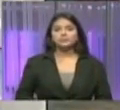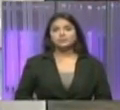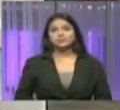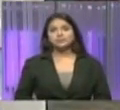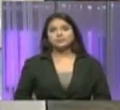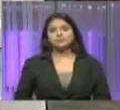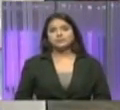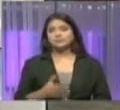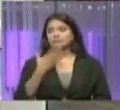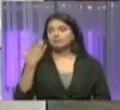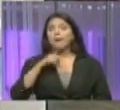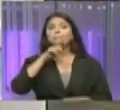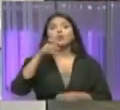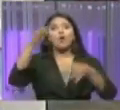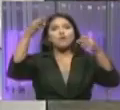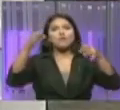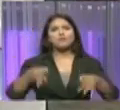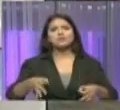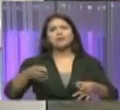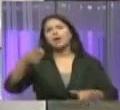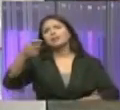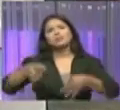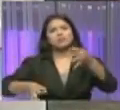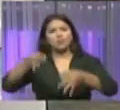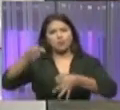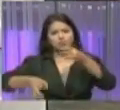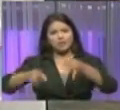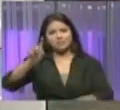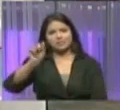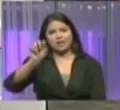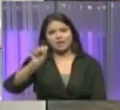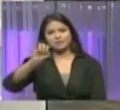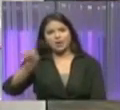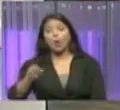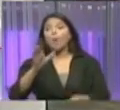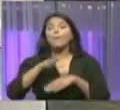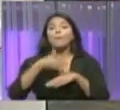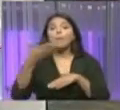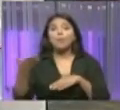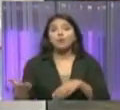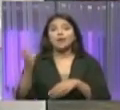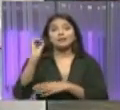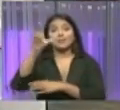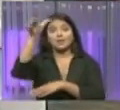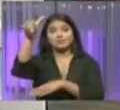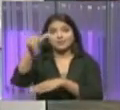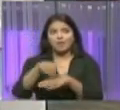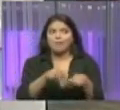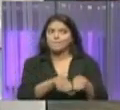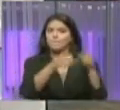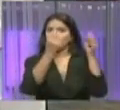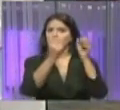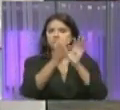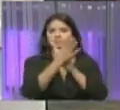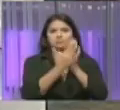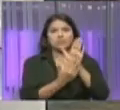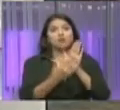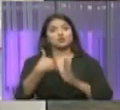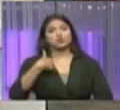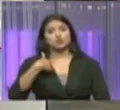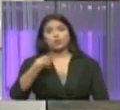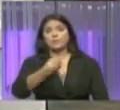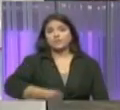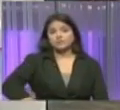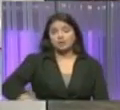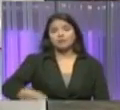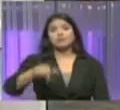Estoy haciendo una consulta oficial al Tribunal Supremo de Justicia, porque estando la Asamblea Nacional fuera de la ley, yo como jefe de la